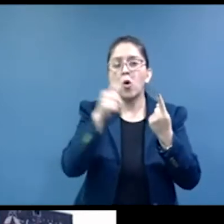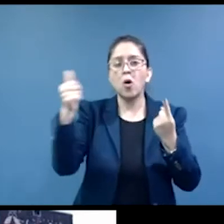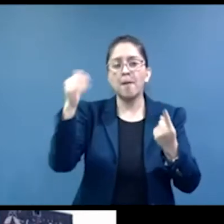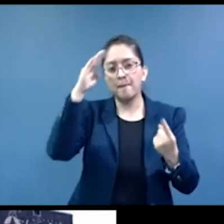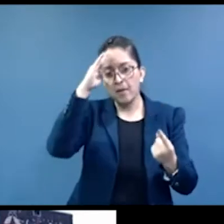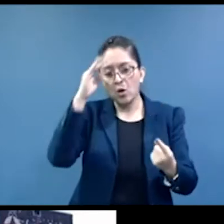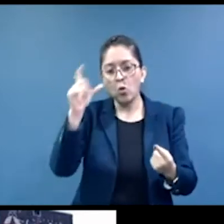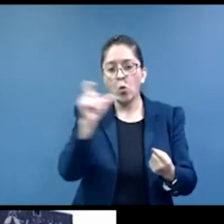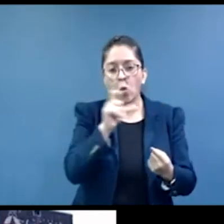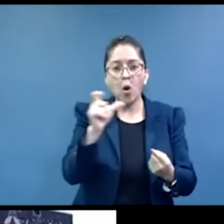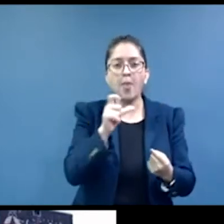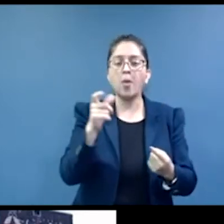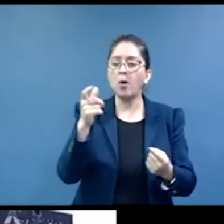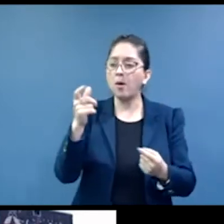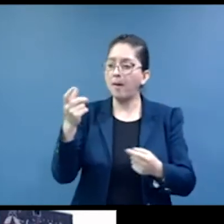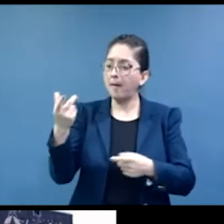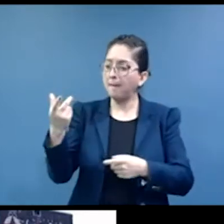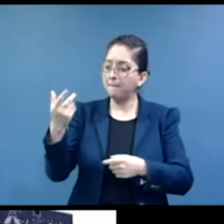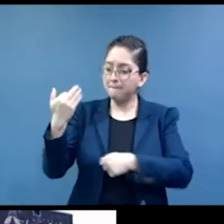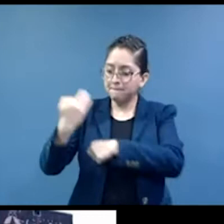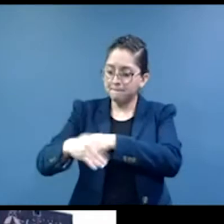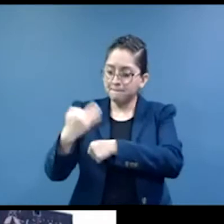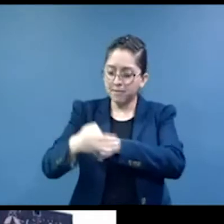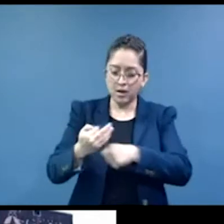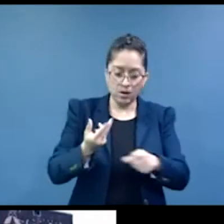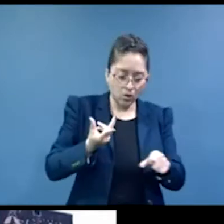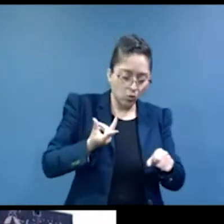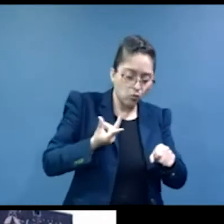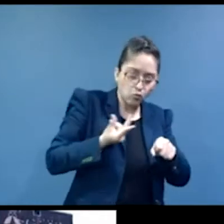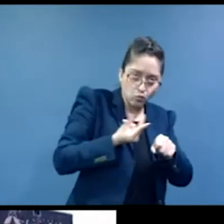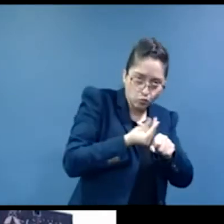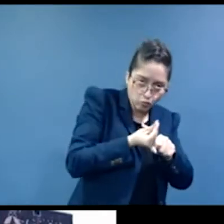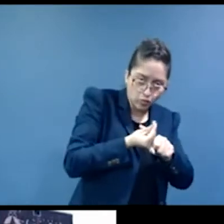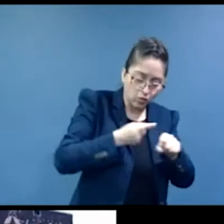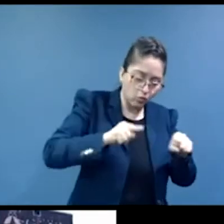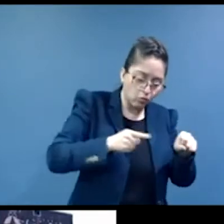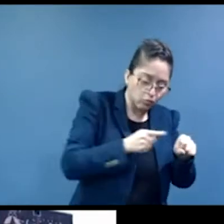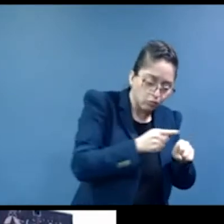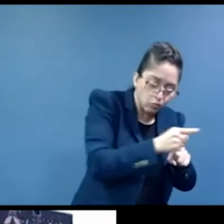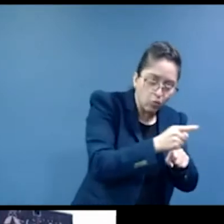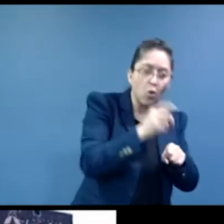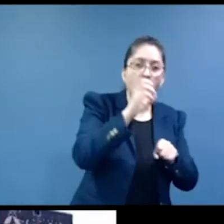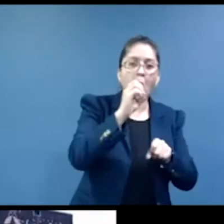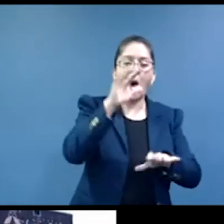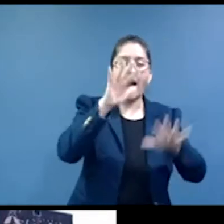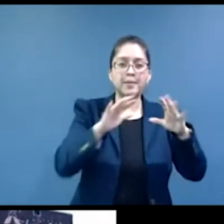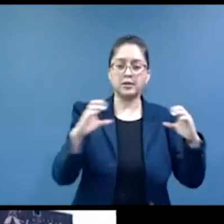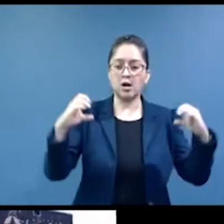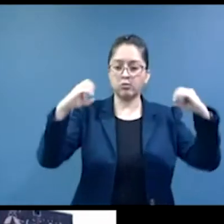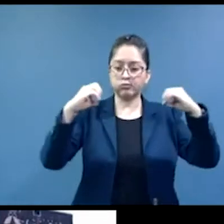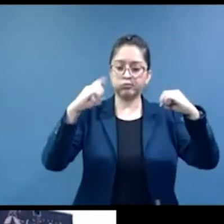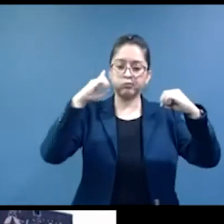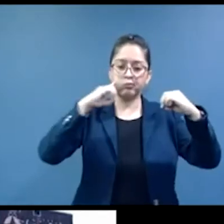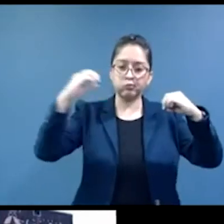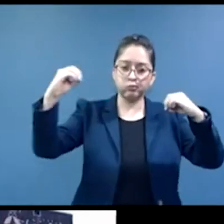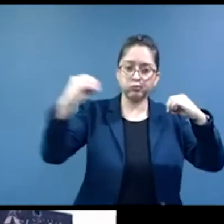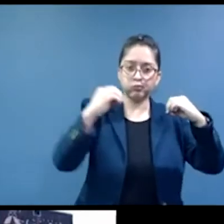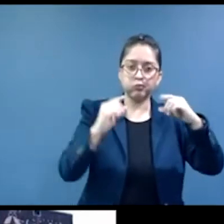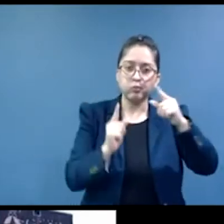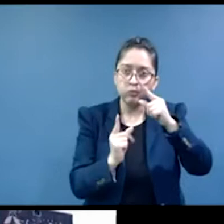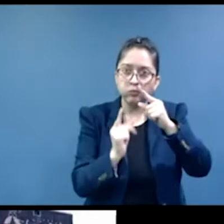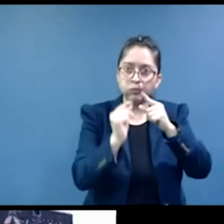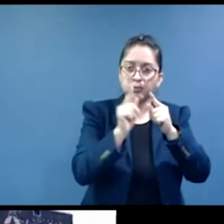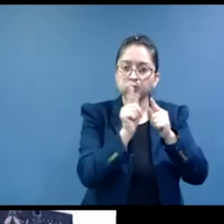inseminación artificial o la inducción de una ovulación, pocos establecimientos realizan procedimientos de